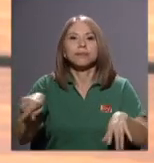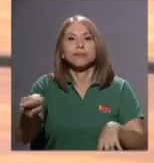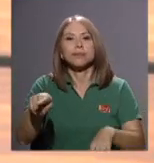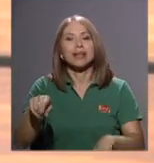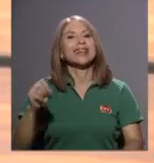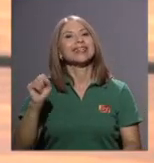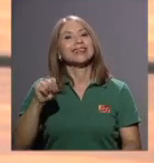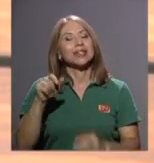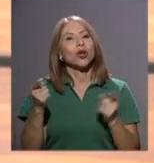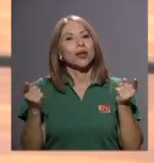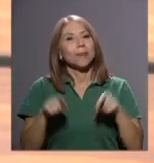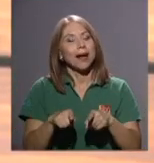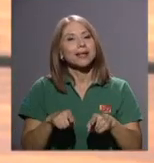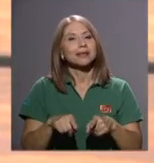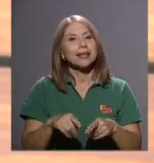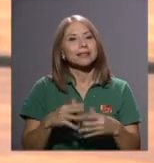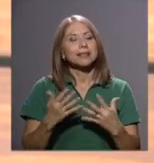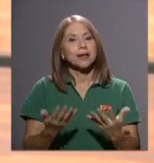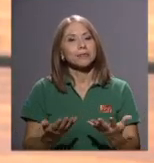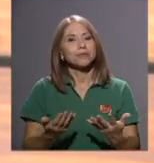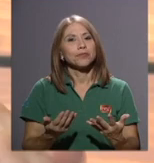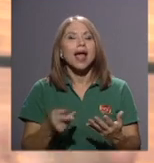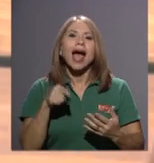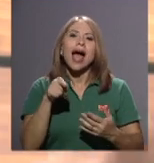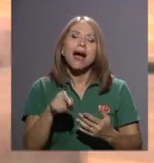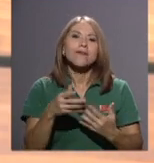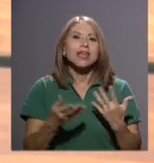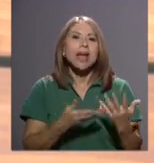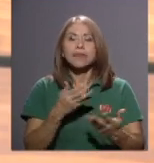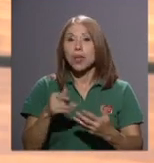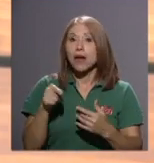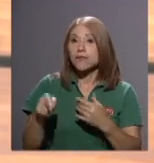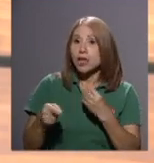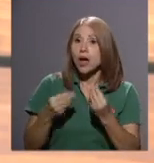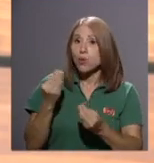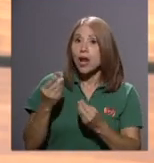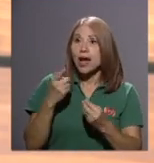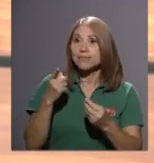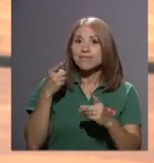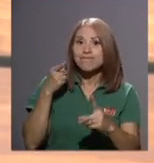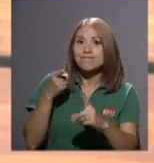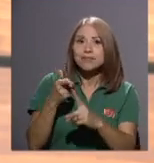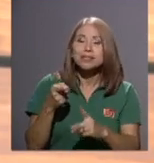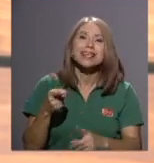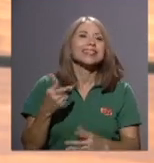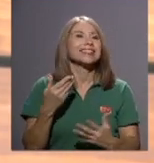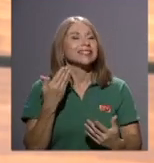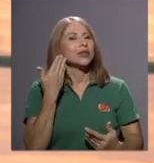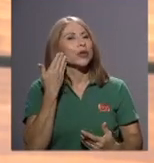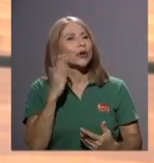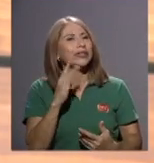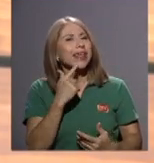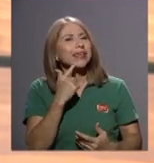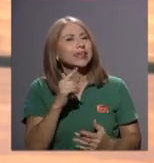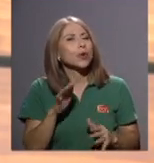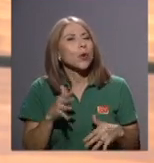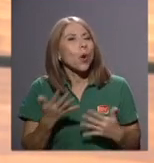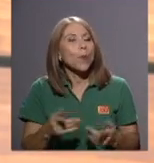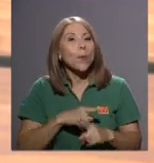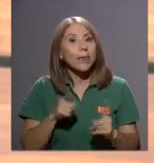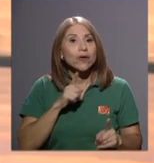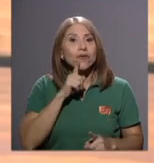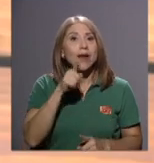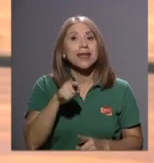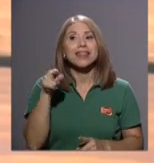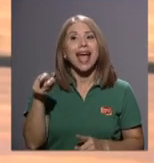que había un, vamos a ver, Ahí un hubo una desinter, autorización. claro, había un, no sé cómo decirlo, pero definitivamente algo que